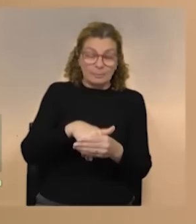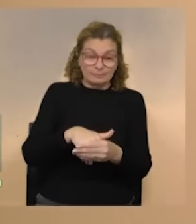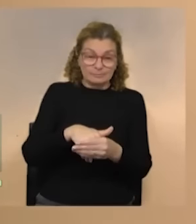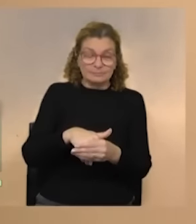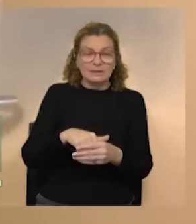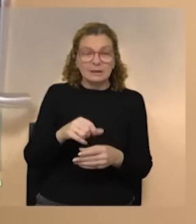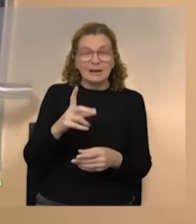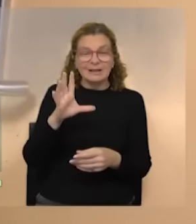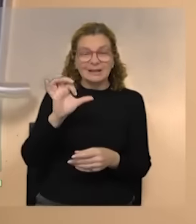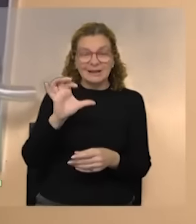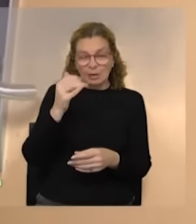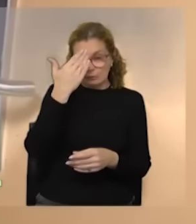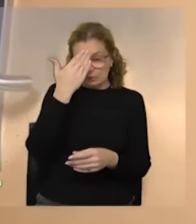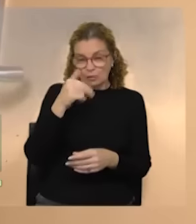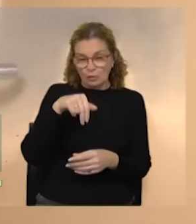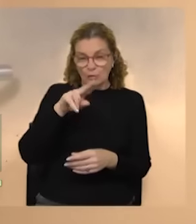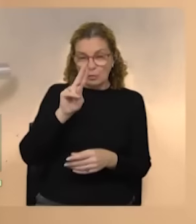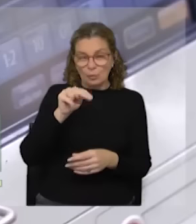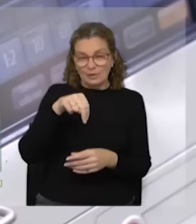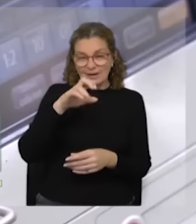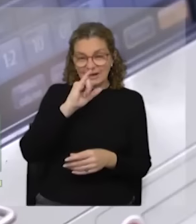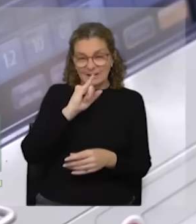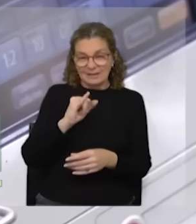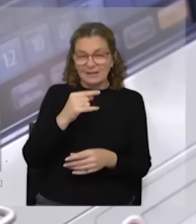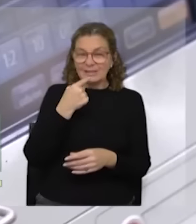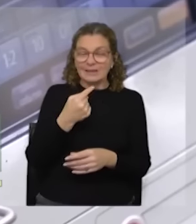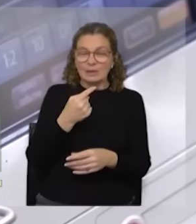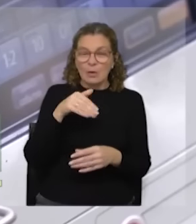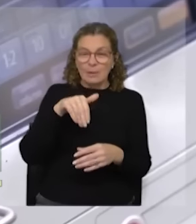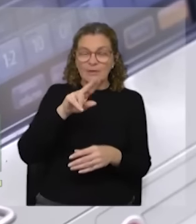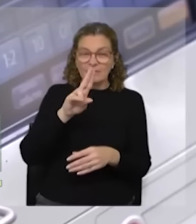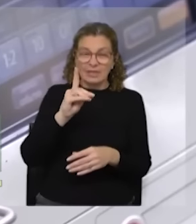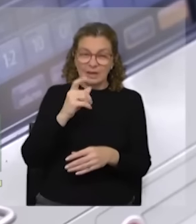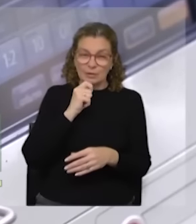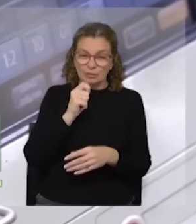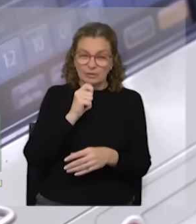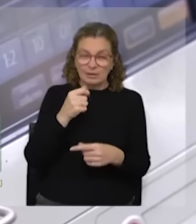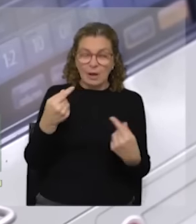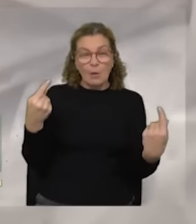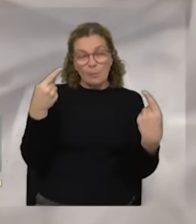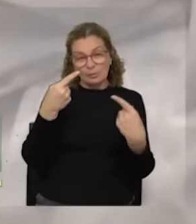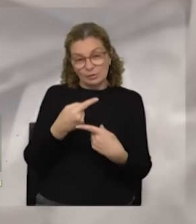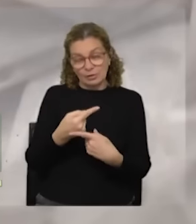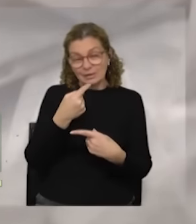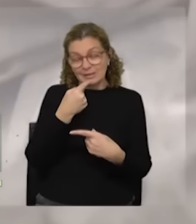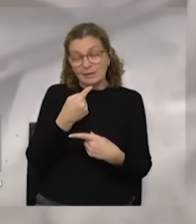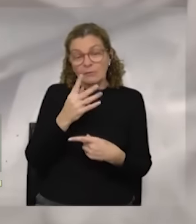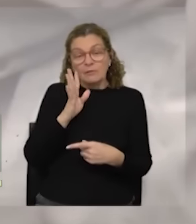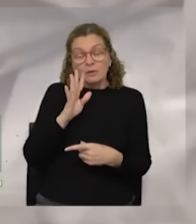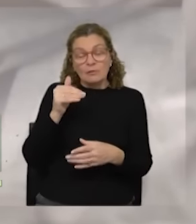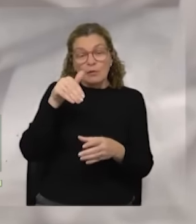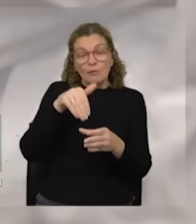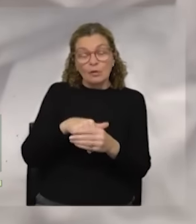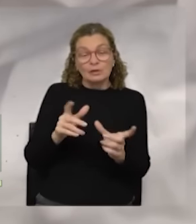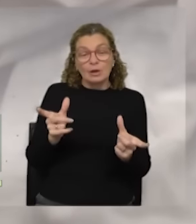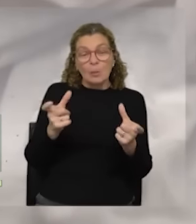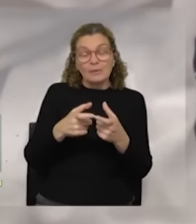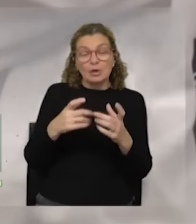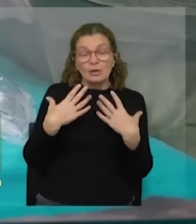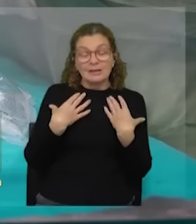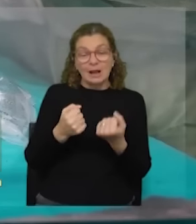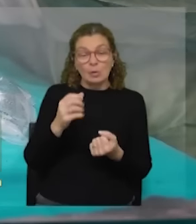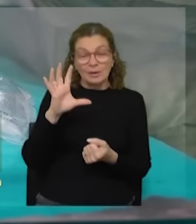propósito el senador frenteamplista José nunz le dijo a mbd noticias que de todos modos la oposición va a intentar que se vote en la comisión de salud